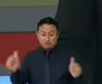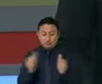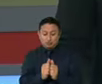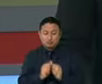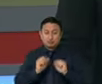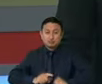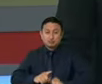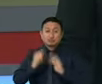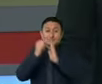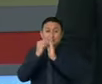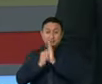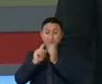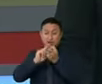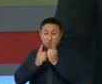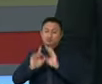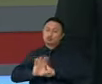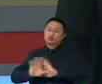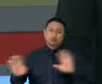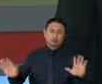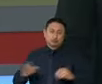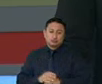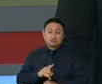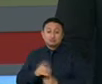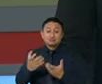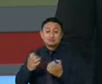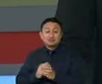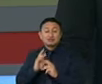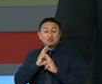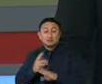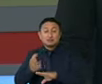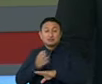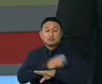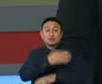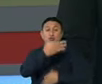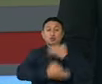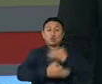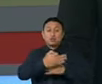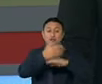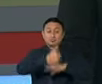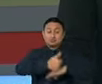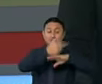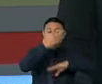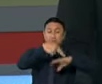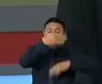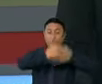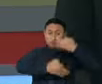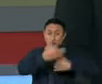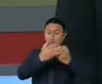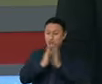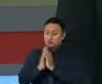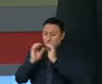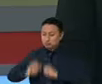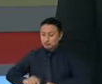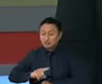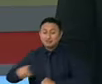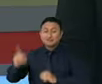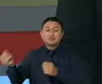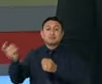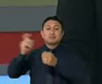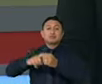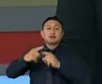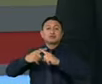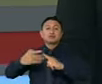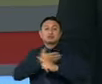de cambio del orden del día que buscaba dar una respuesta al pedido de la juez de la Corte Nacional de Justicia sobre la vinculación